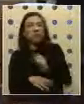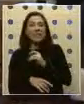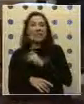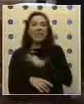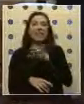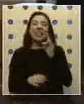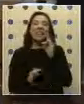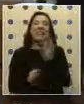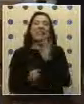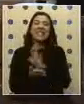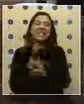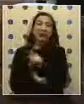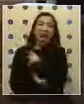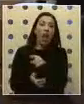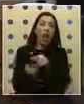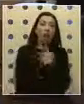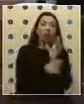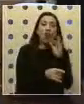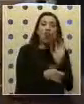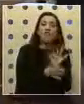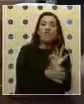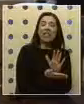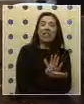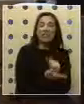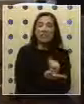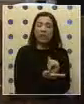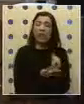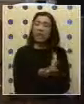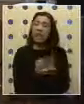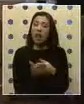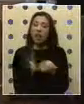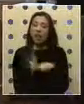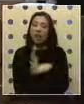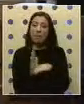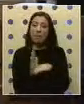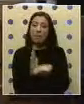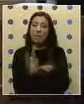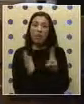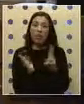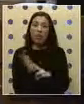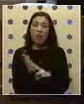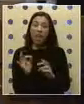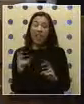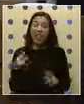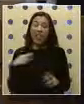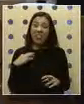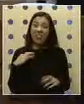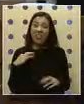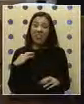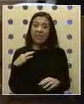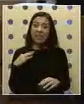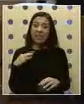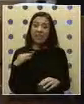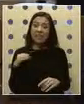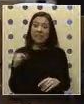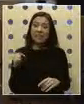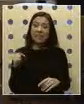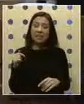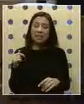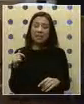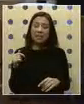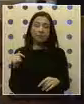con ficha y los chilenos sin ficha. Si el salario mínimo fuera realmente decente, esta